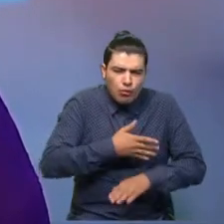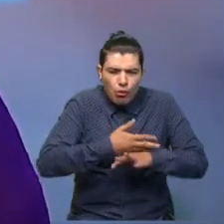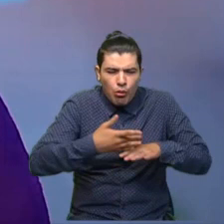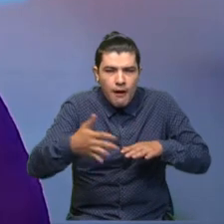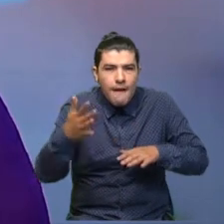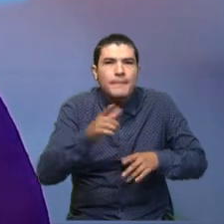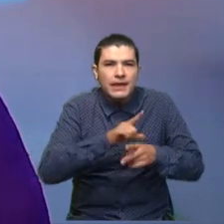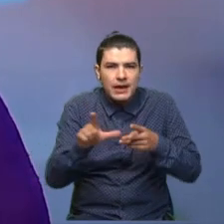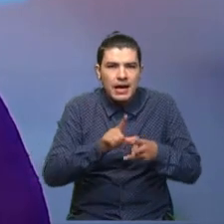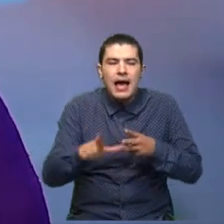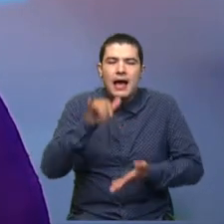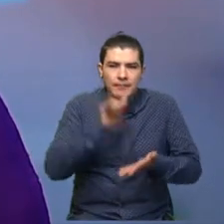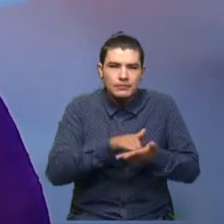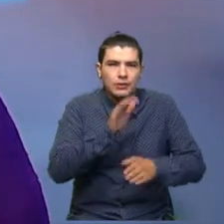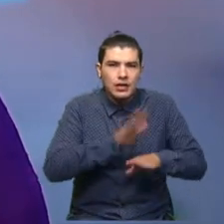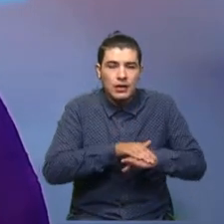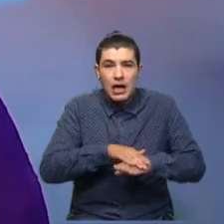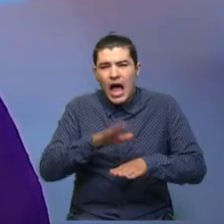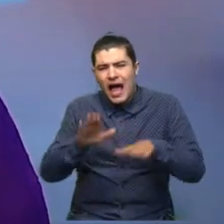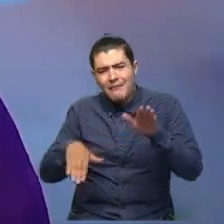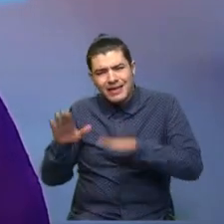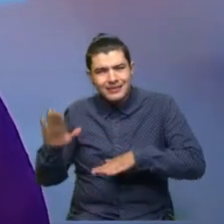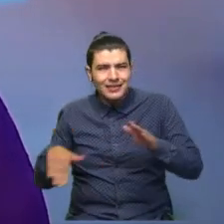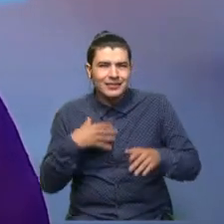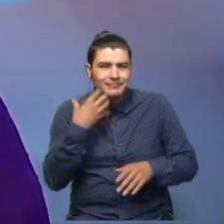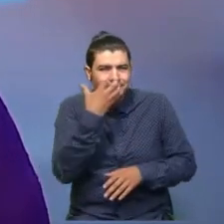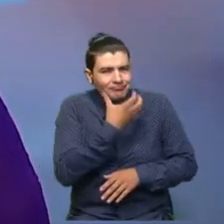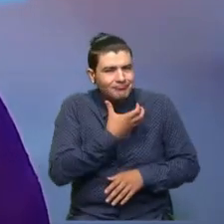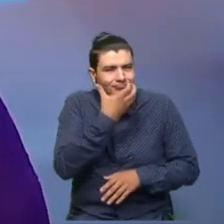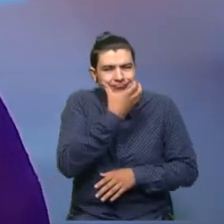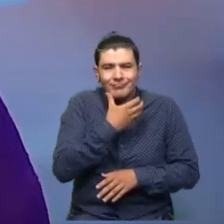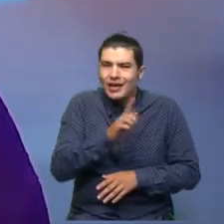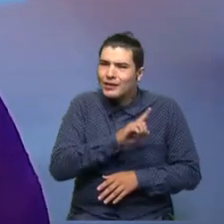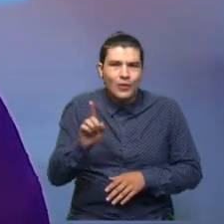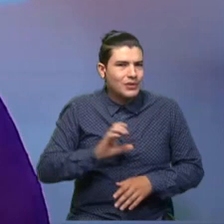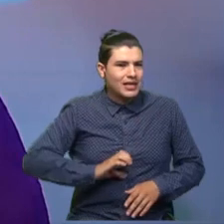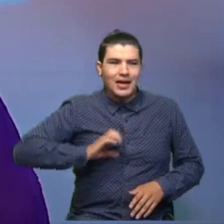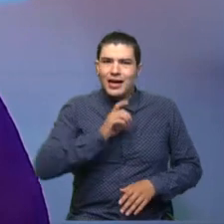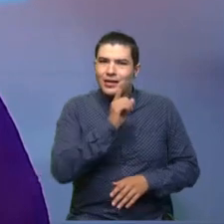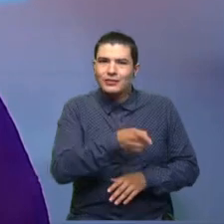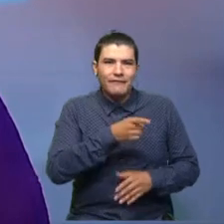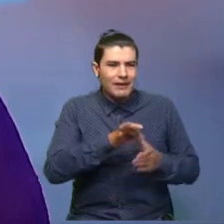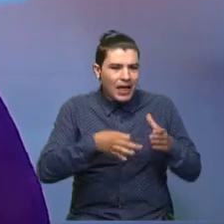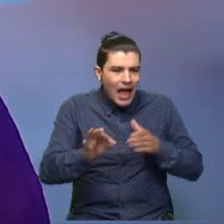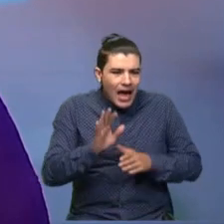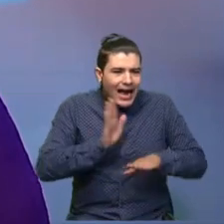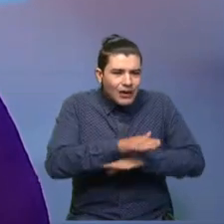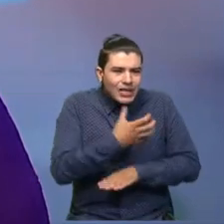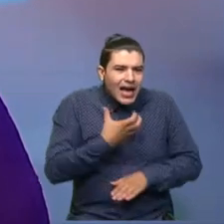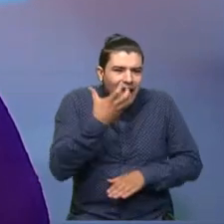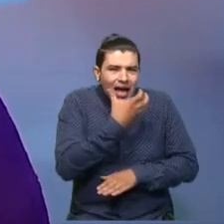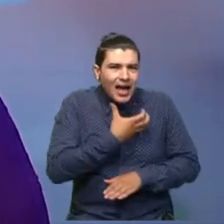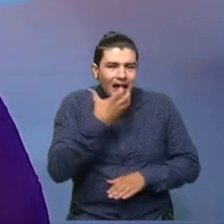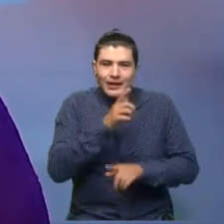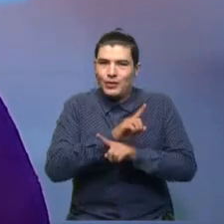Con respecto a si va a producir fiebre o no, a pesar de que esta es una infección bacteriana, no se caracteriza por producir fiebre porque no va a estar en la sangre,